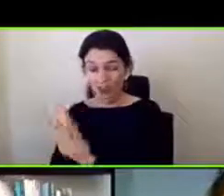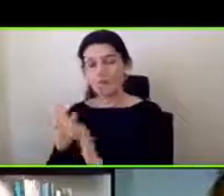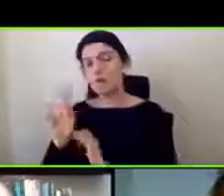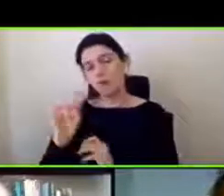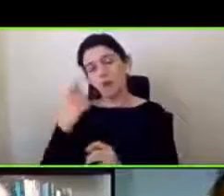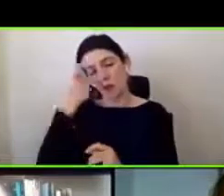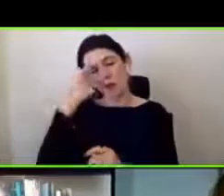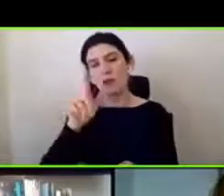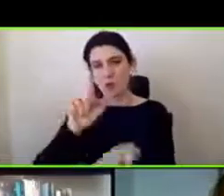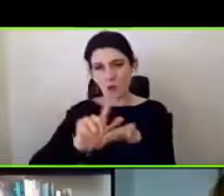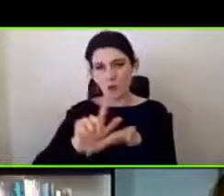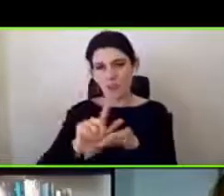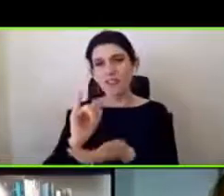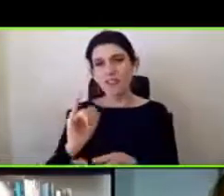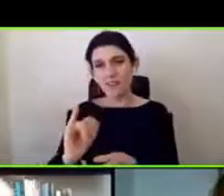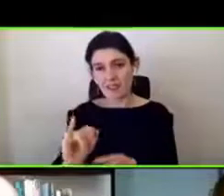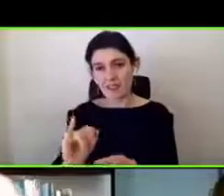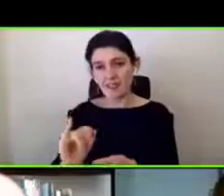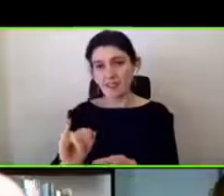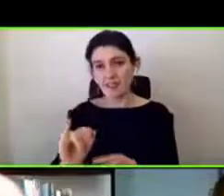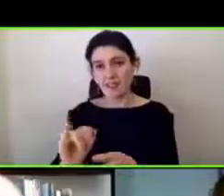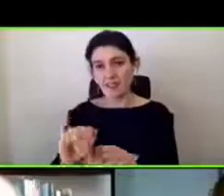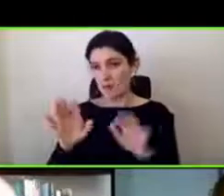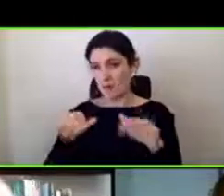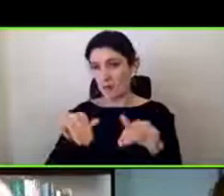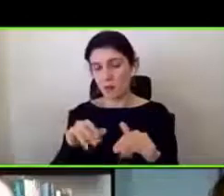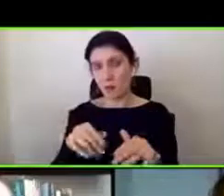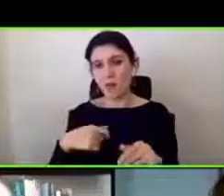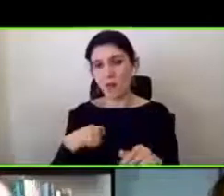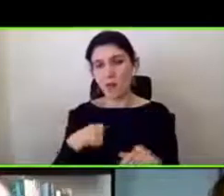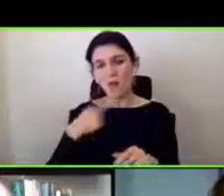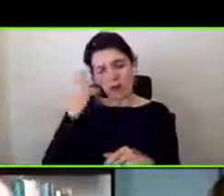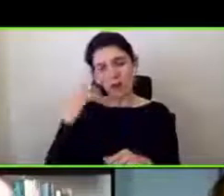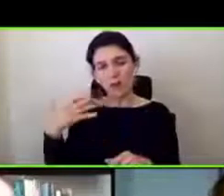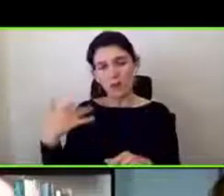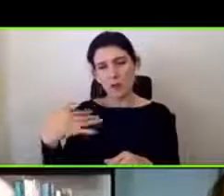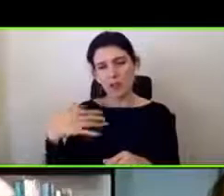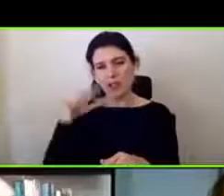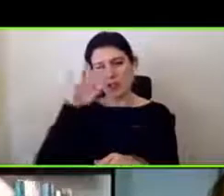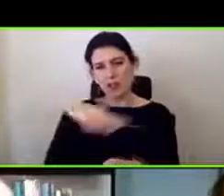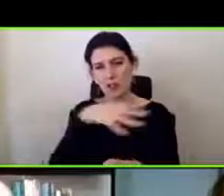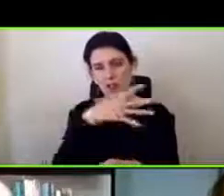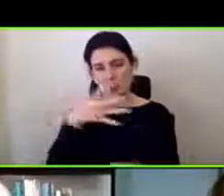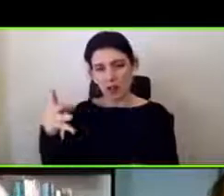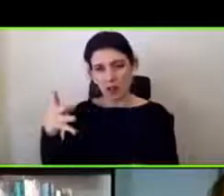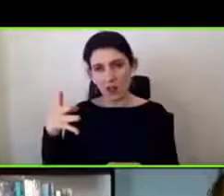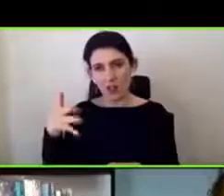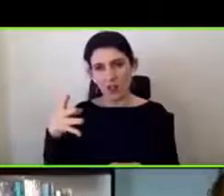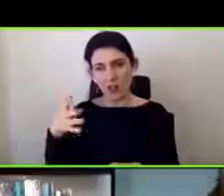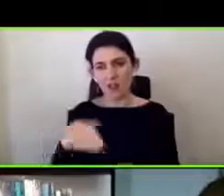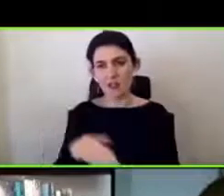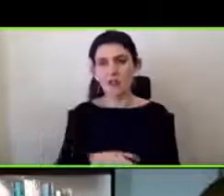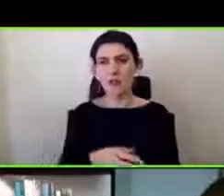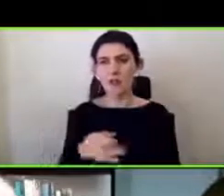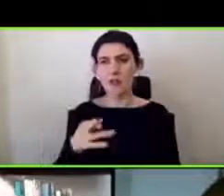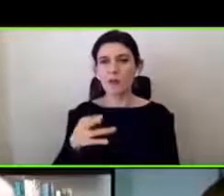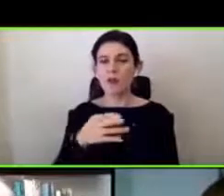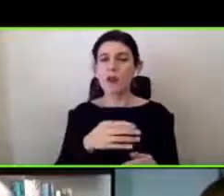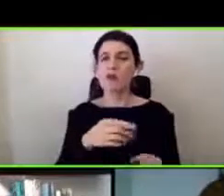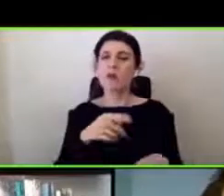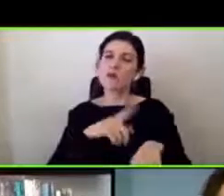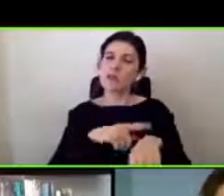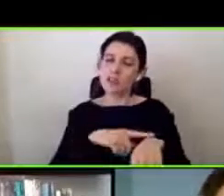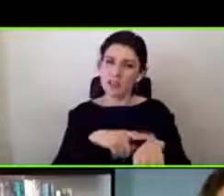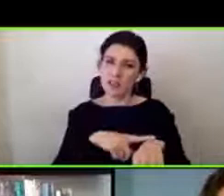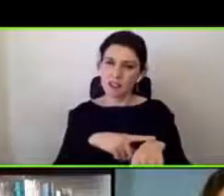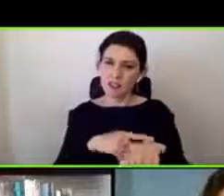es muy importante poder destinar dentro de nuestra organización horaria un tiempo estable, sistemático para poder jugar con los niños, adecuando